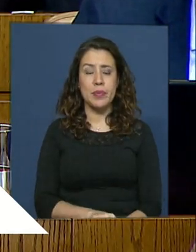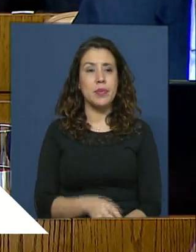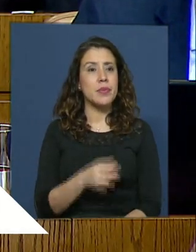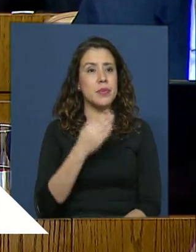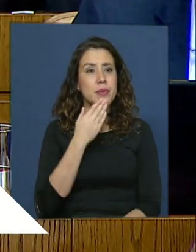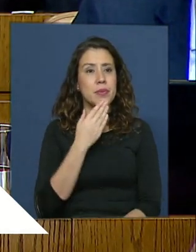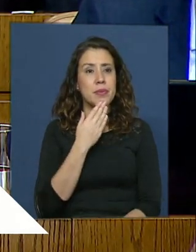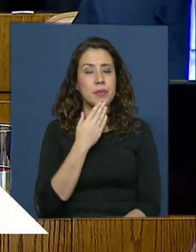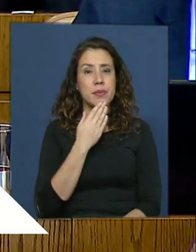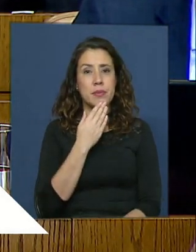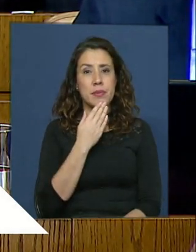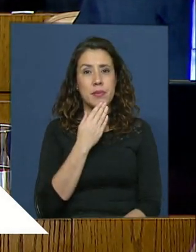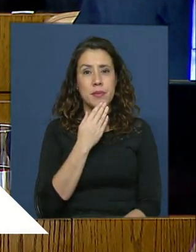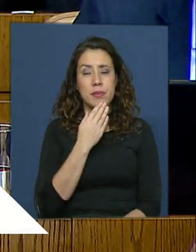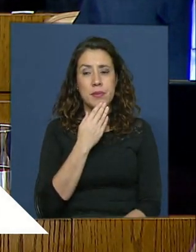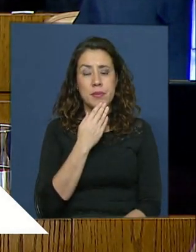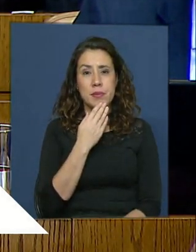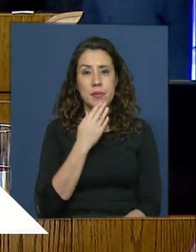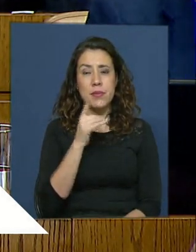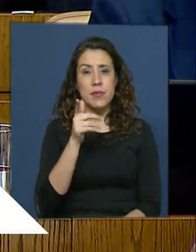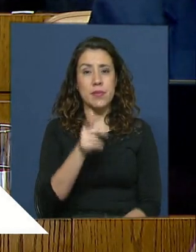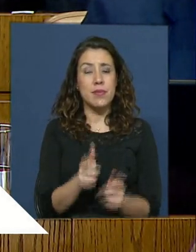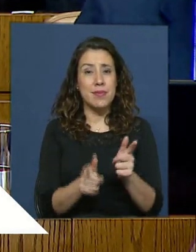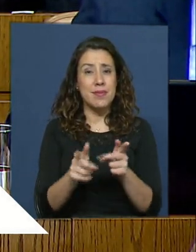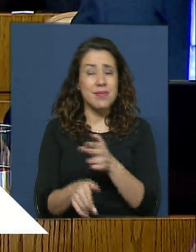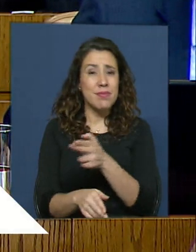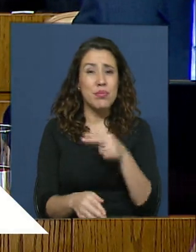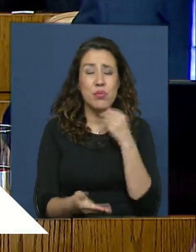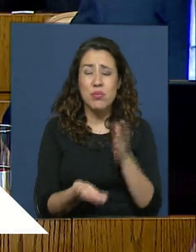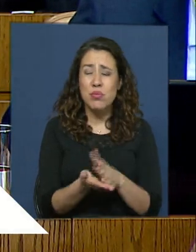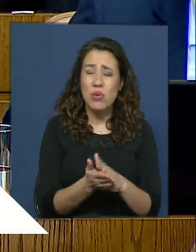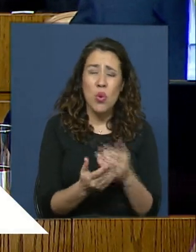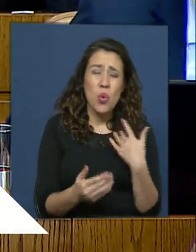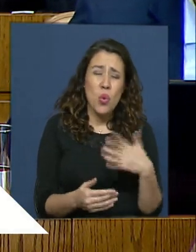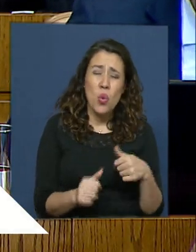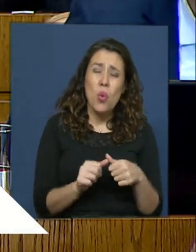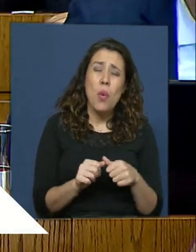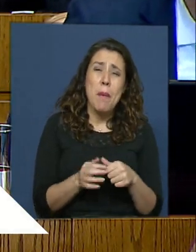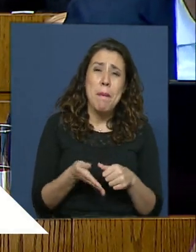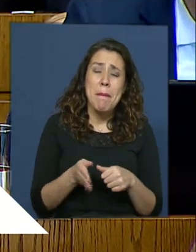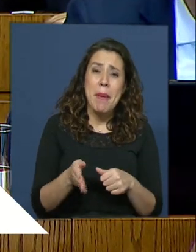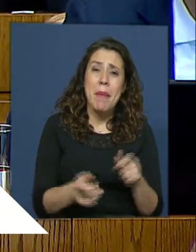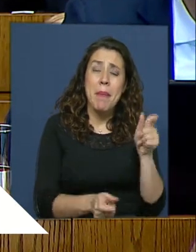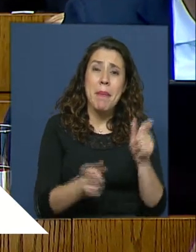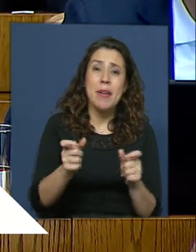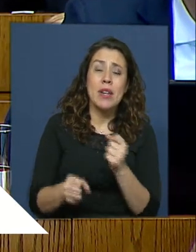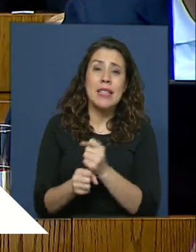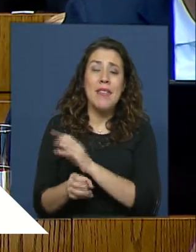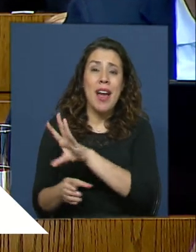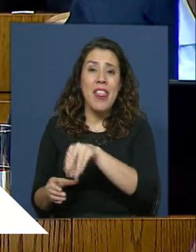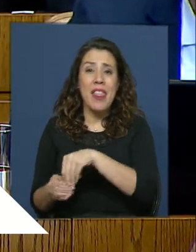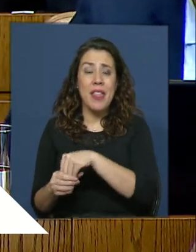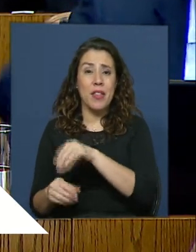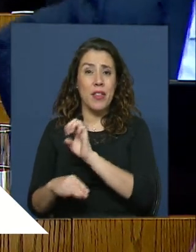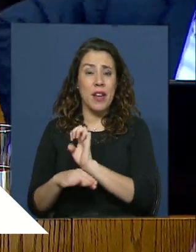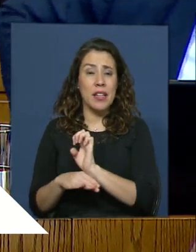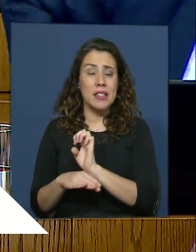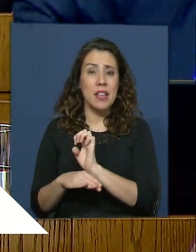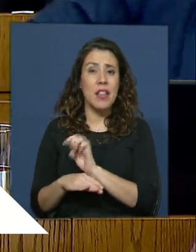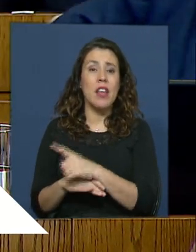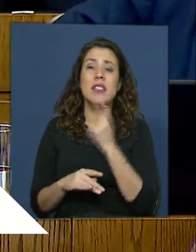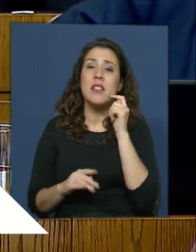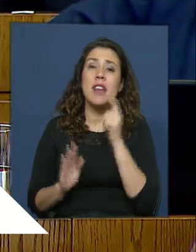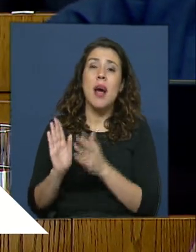Además, son crímenes atroces cometidos sistemática y masivamente por agentes del Estado y que obedecen